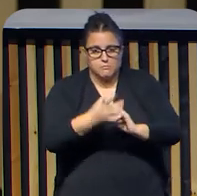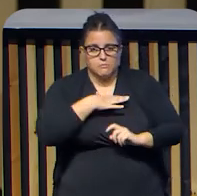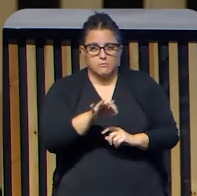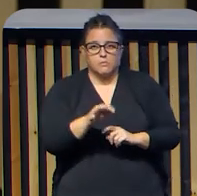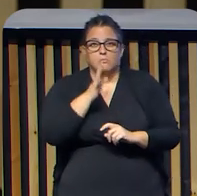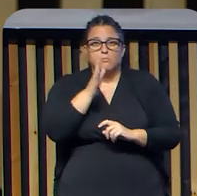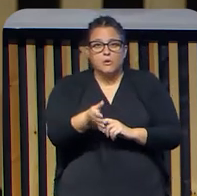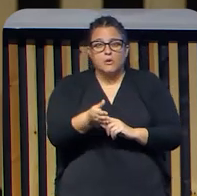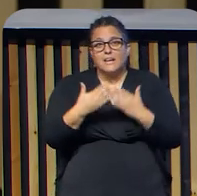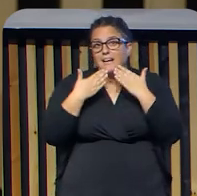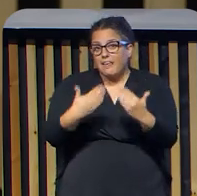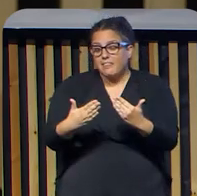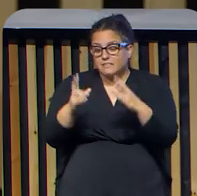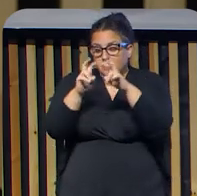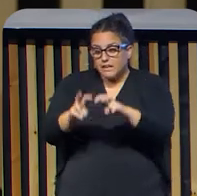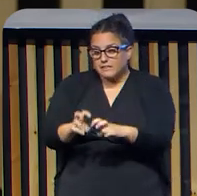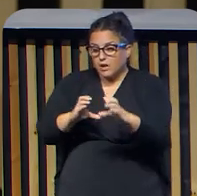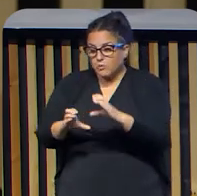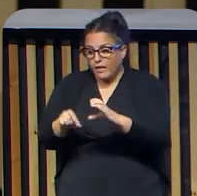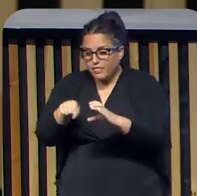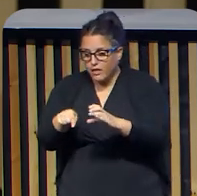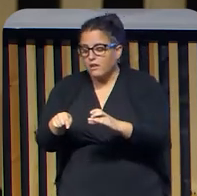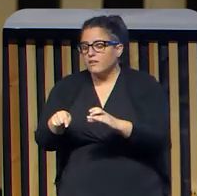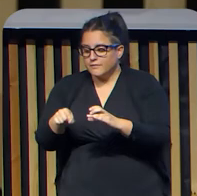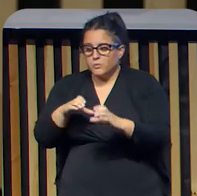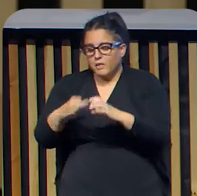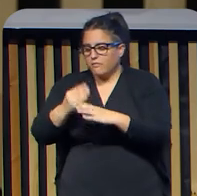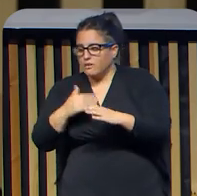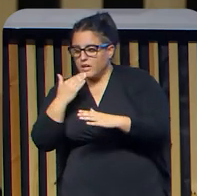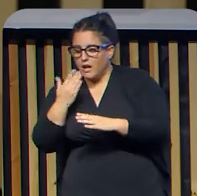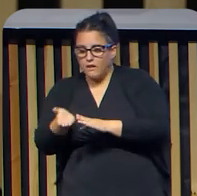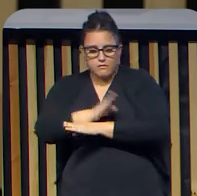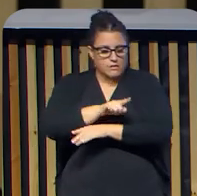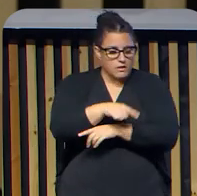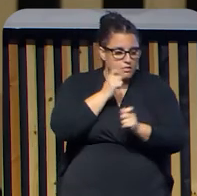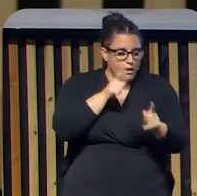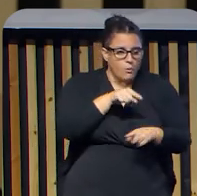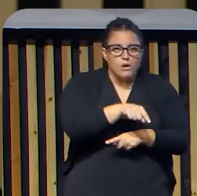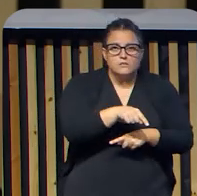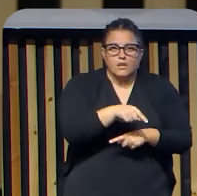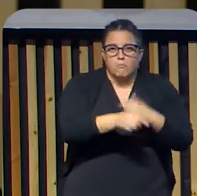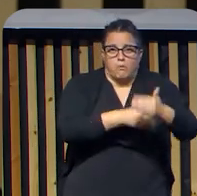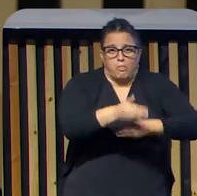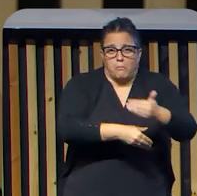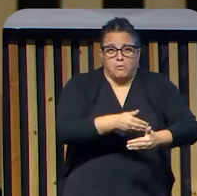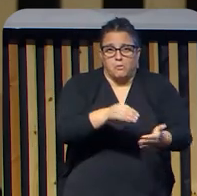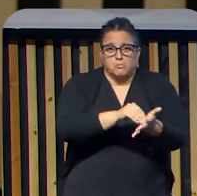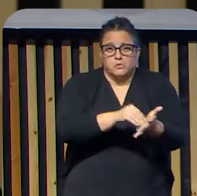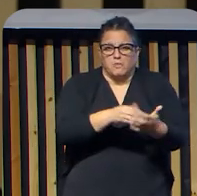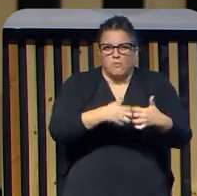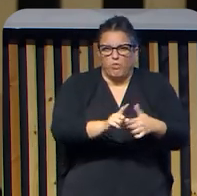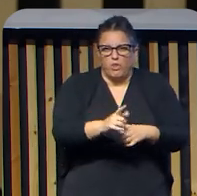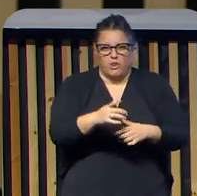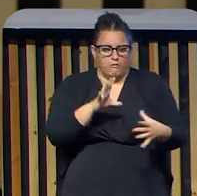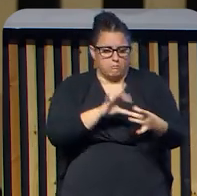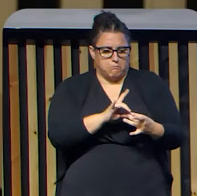o es incoherente en muchos momentos la auditoría se llama así la auditoría de la comunicación nos permite ver